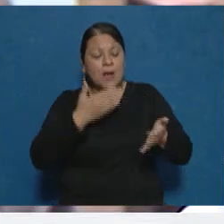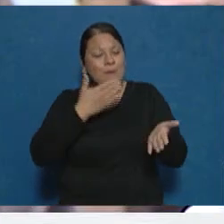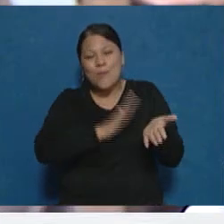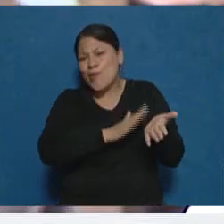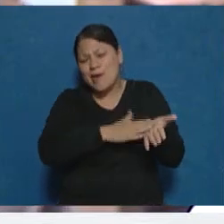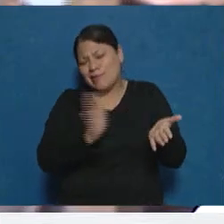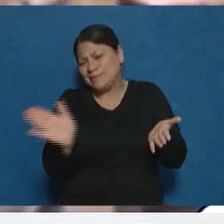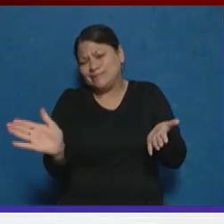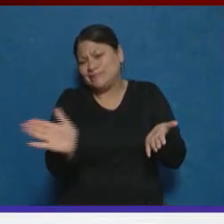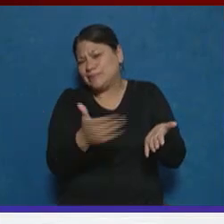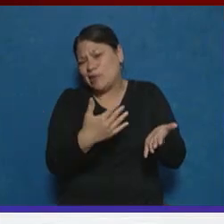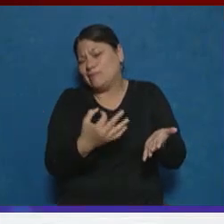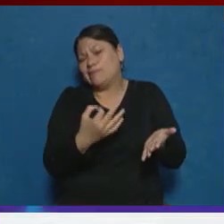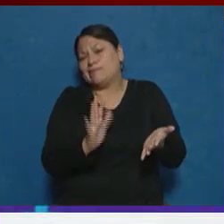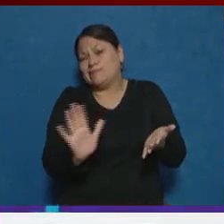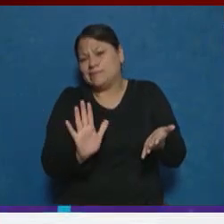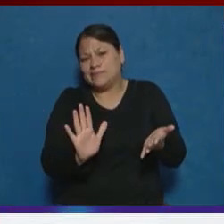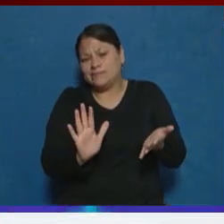son muy...